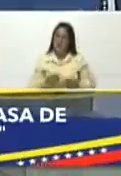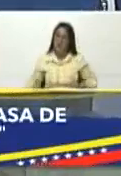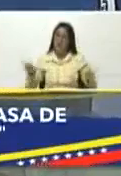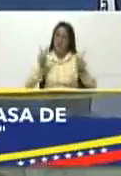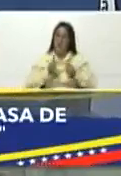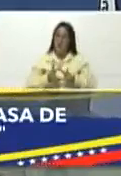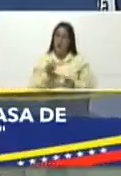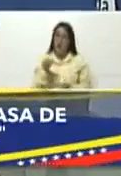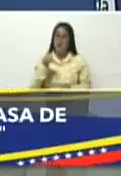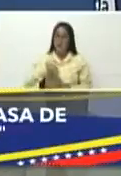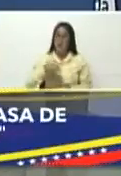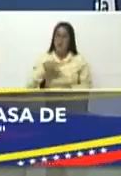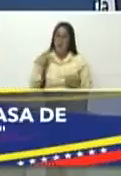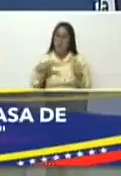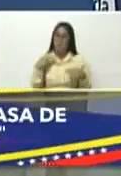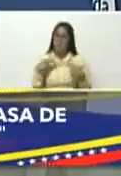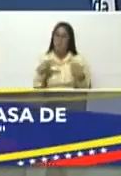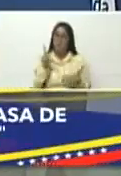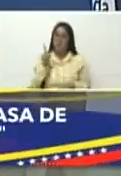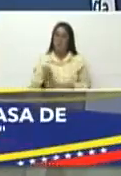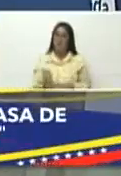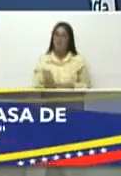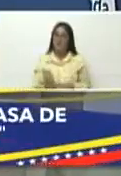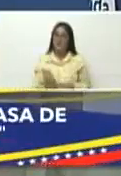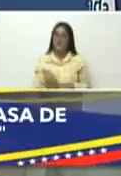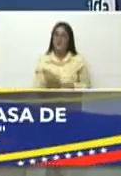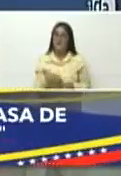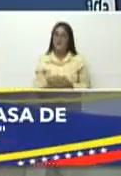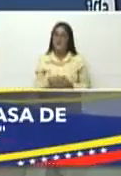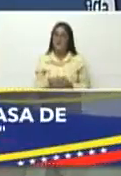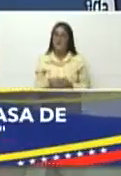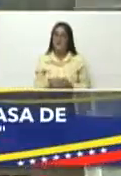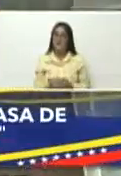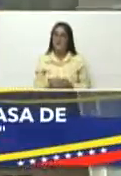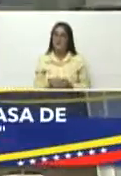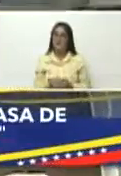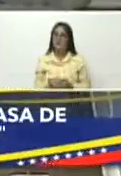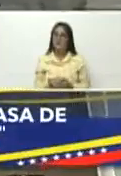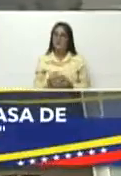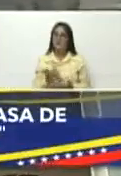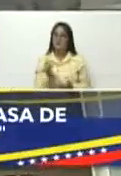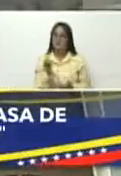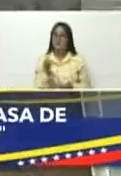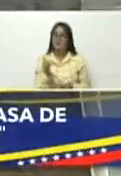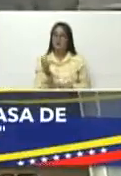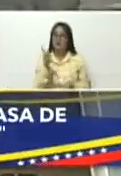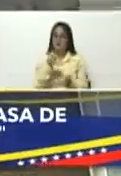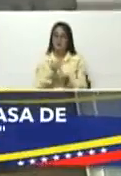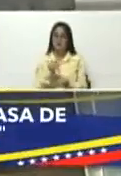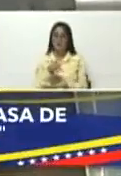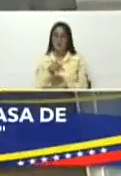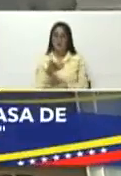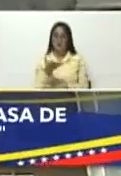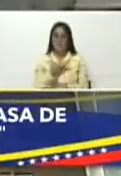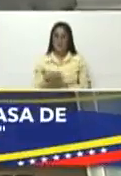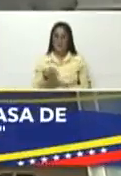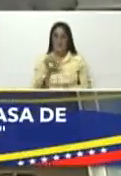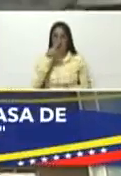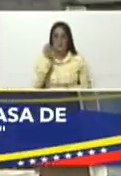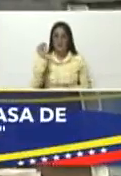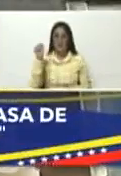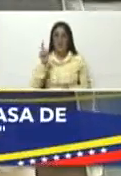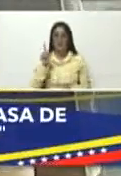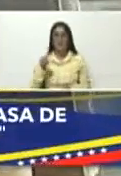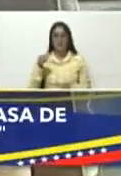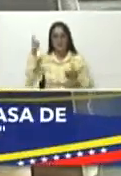este comedor también, los valores y la presencia suya, mi comandante en jefe y nuestro comandante